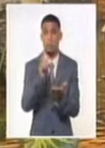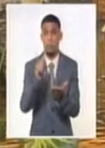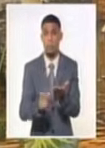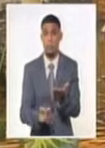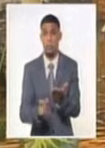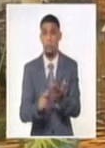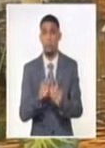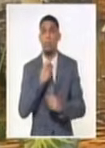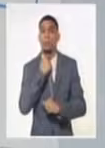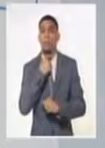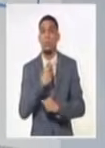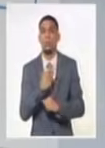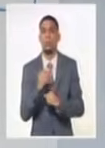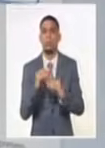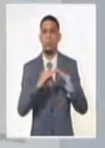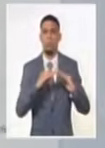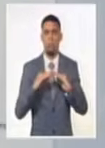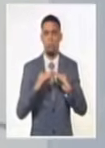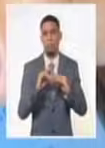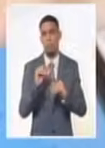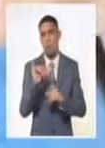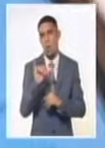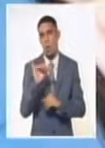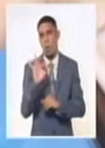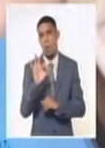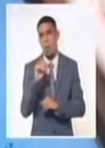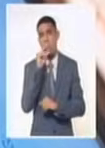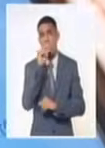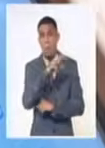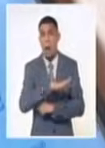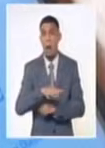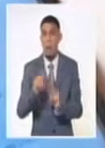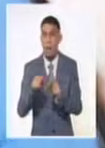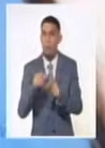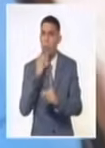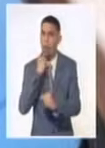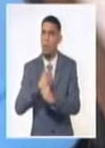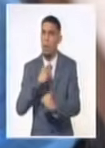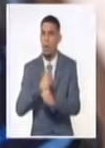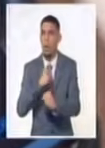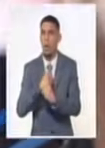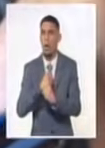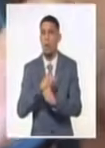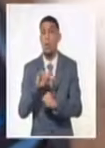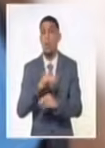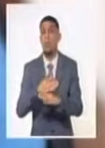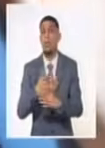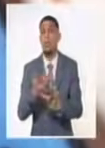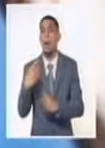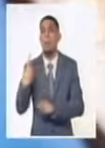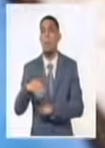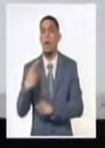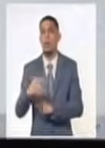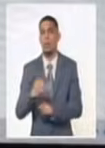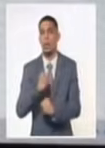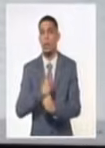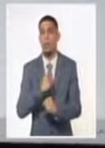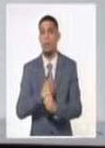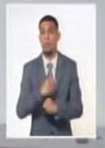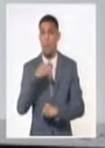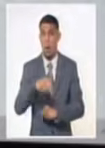donde viven, y eso le ha permitido inclusive contribuir al desarrollo de la comunidad. Nosotros estamos en un proceso precisamente ahora mismo